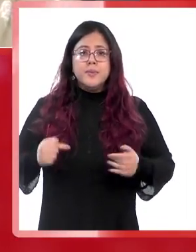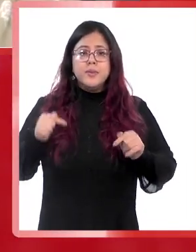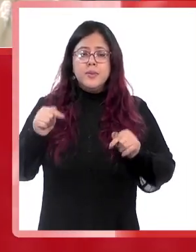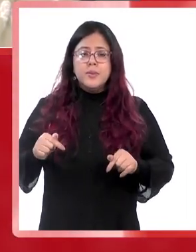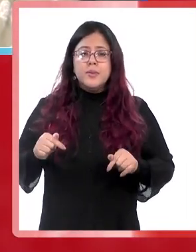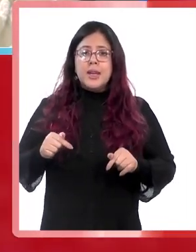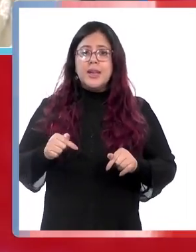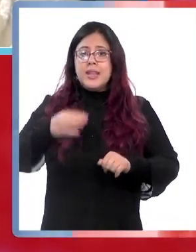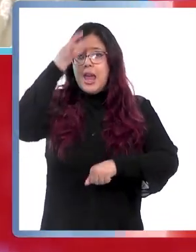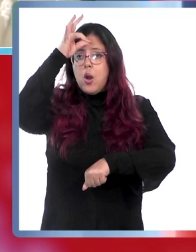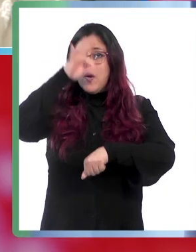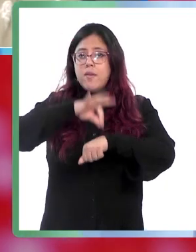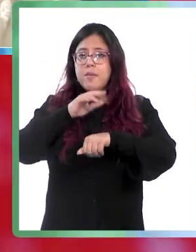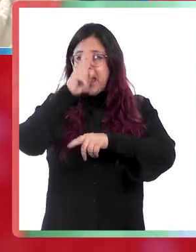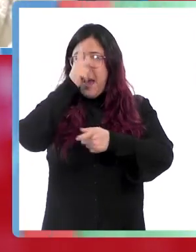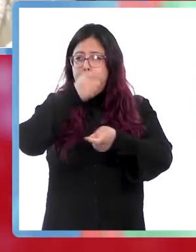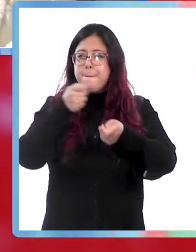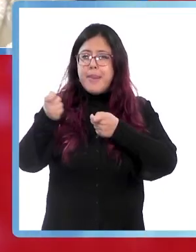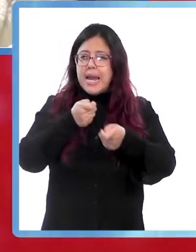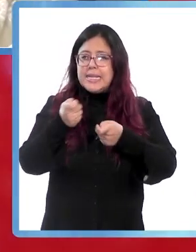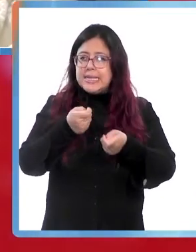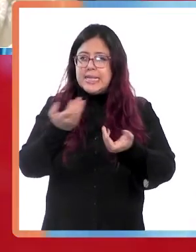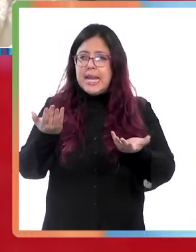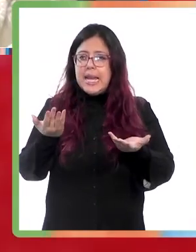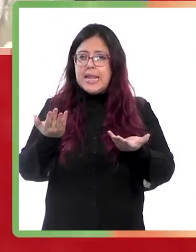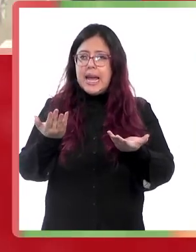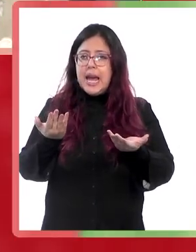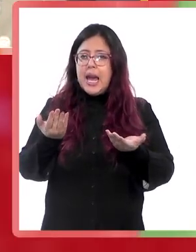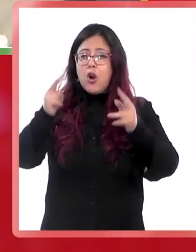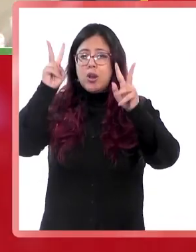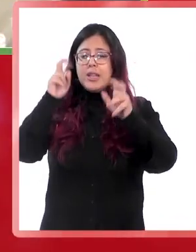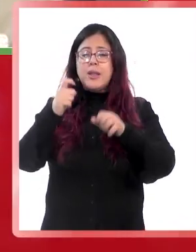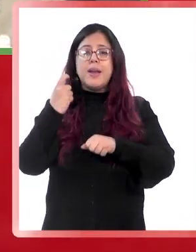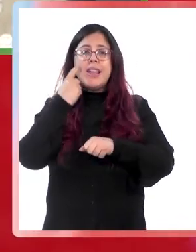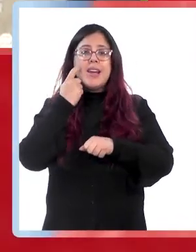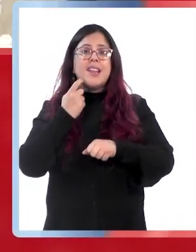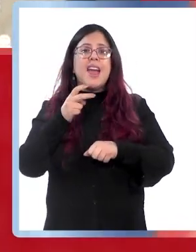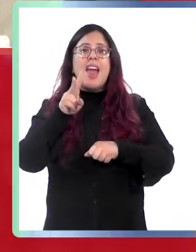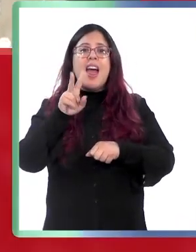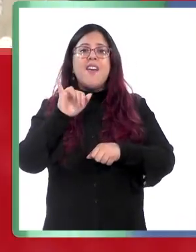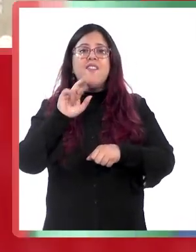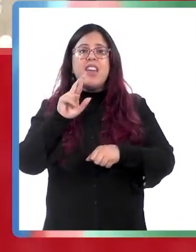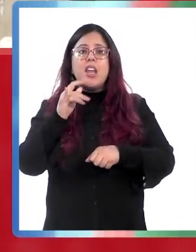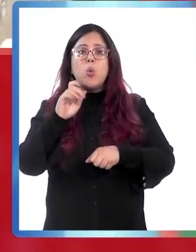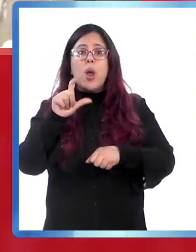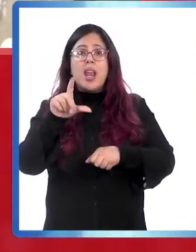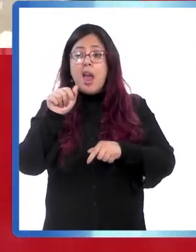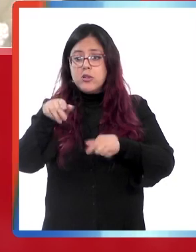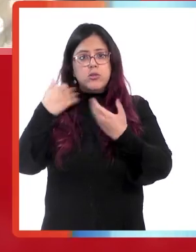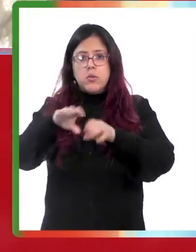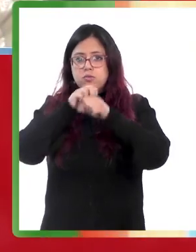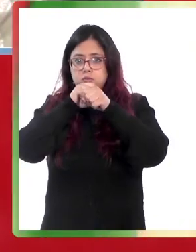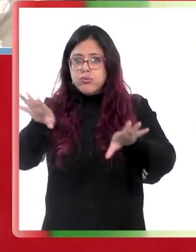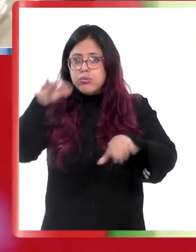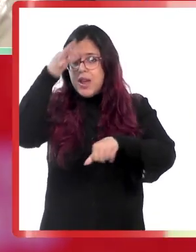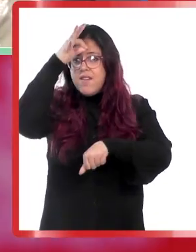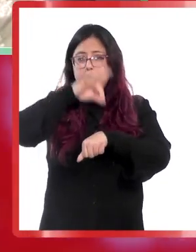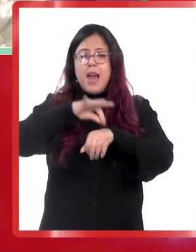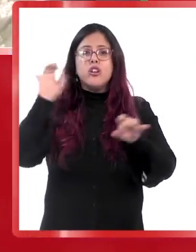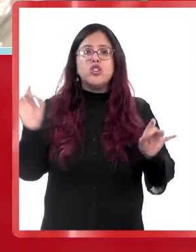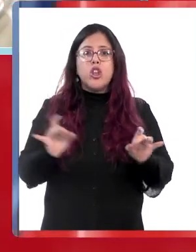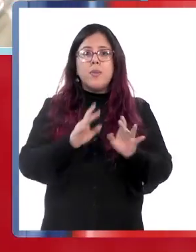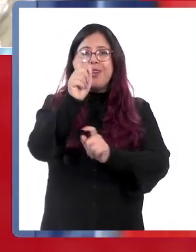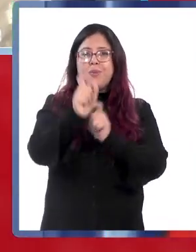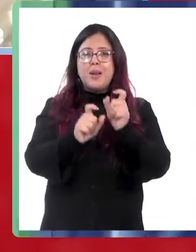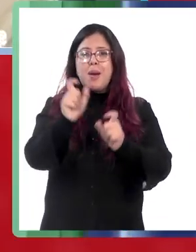Mpox es un virus parecido, que tiene una raíz común con el virus de la viruela está erradicada en el mundo porque era una enfermedad que solo